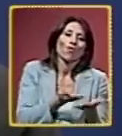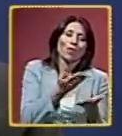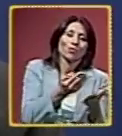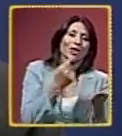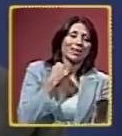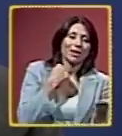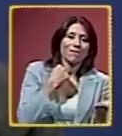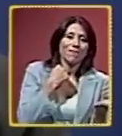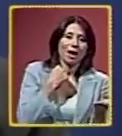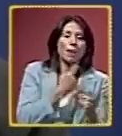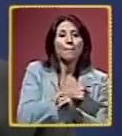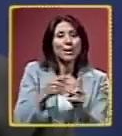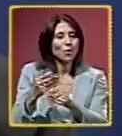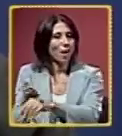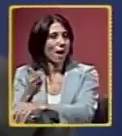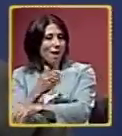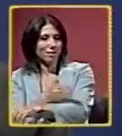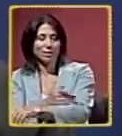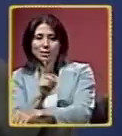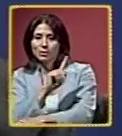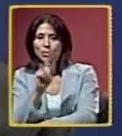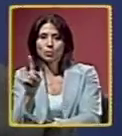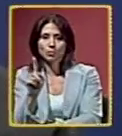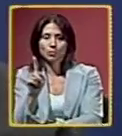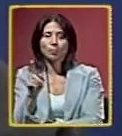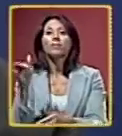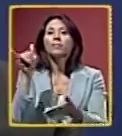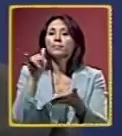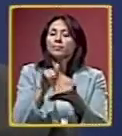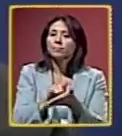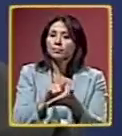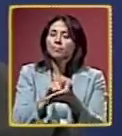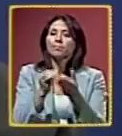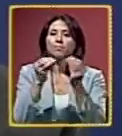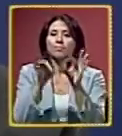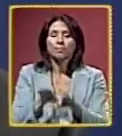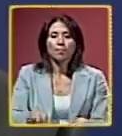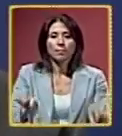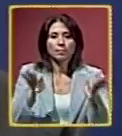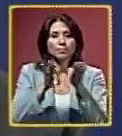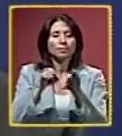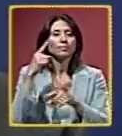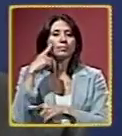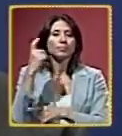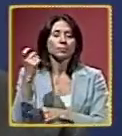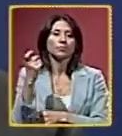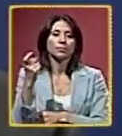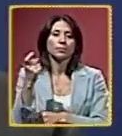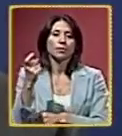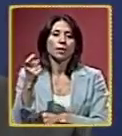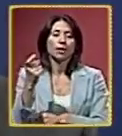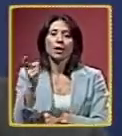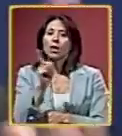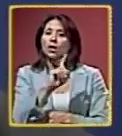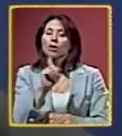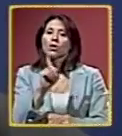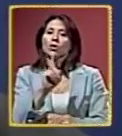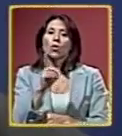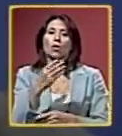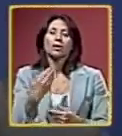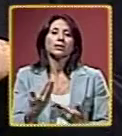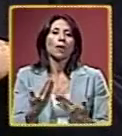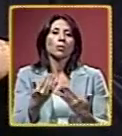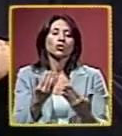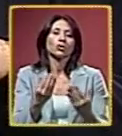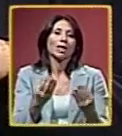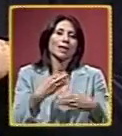amortizarla. Pero antes de hacerla, no. Eso me parece a mí que es muy importante porque protegemos al consumidor. No le estamos dando grandes saltos a los